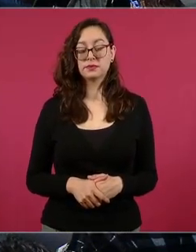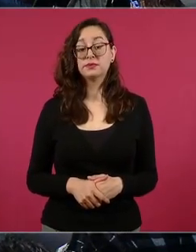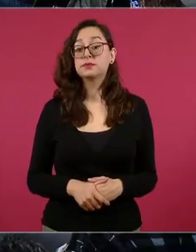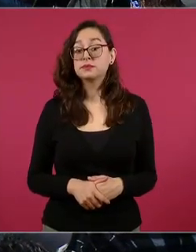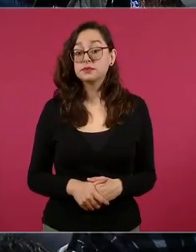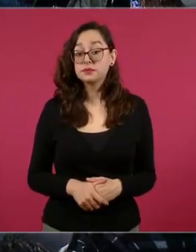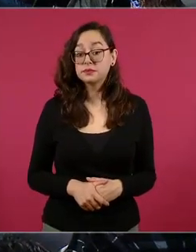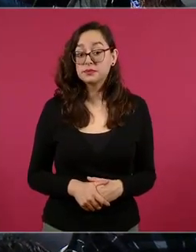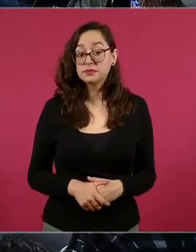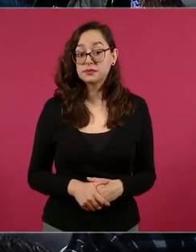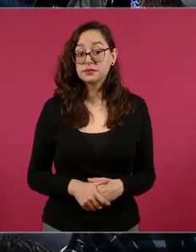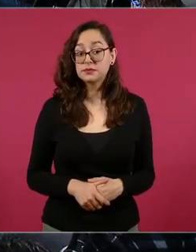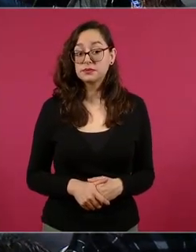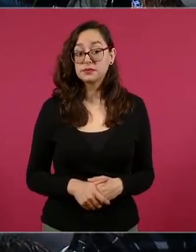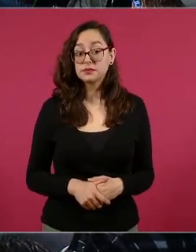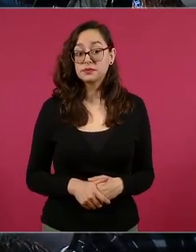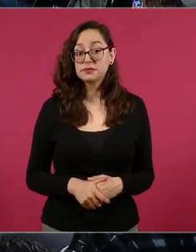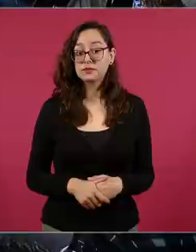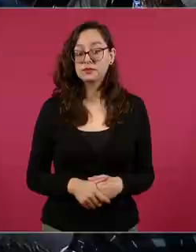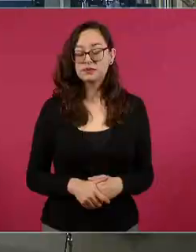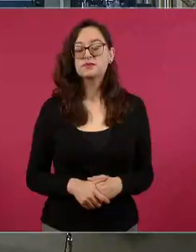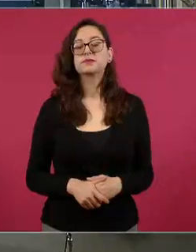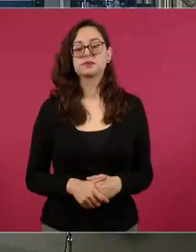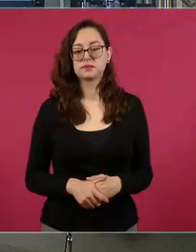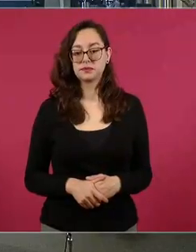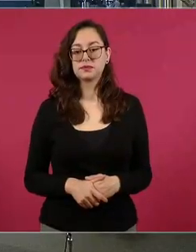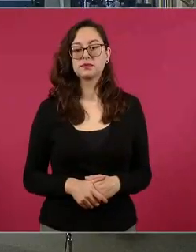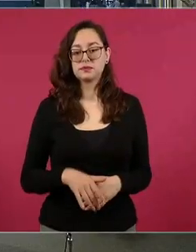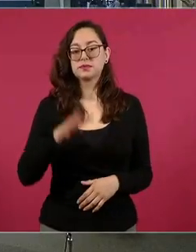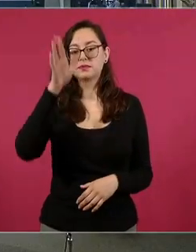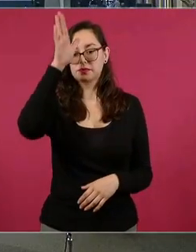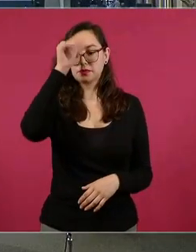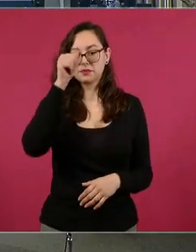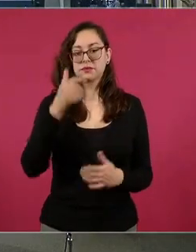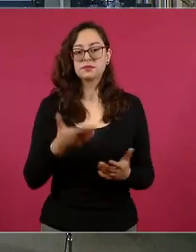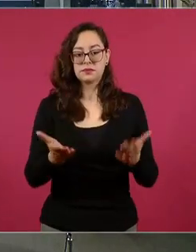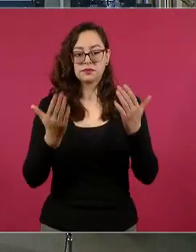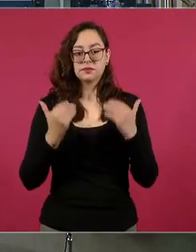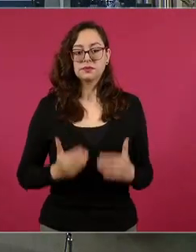¿Mande? Ya confirmó Germán que viene. Ah, bueno. De acuerdo. Adelante.